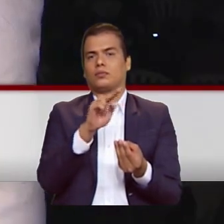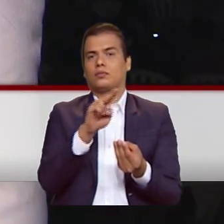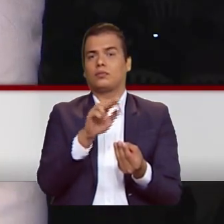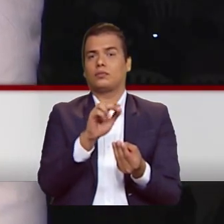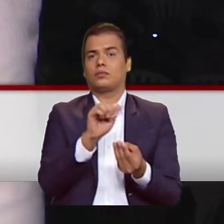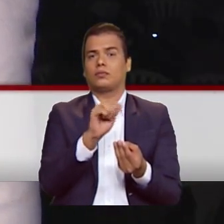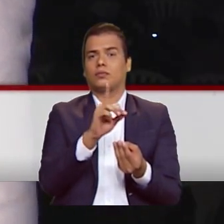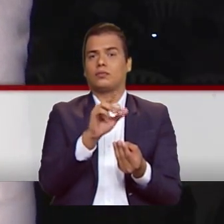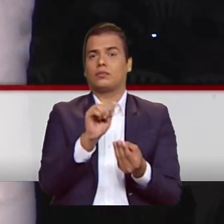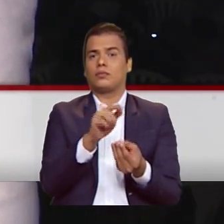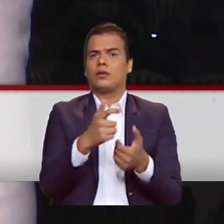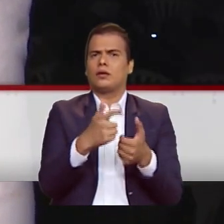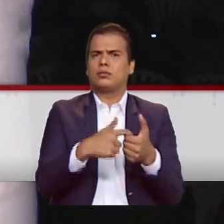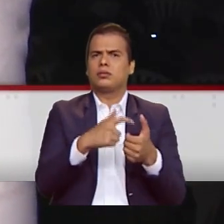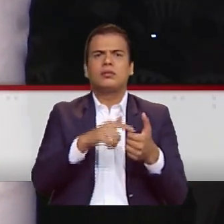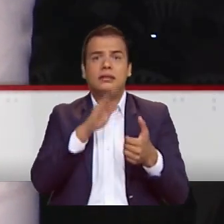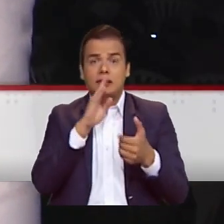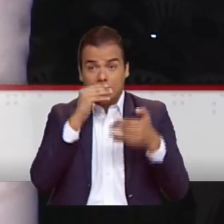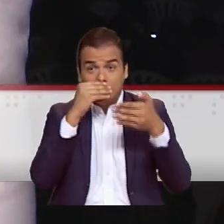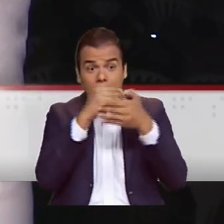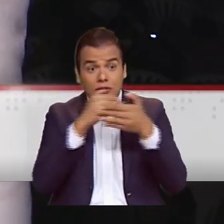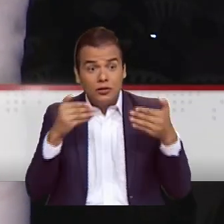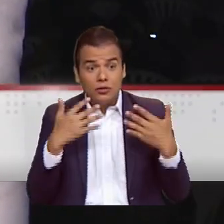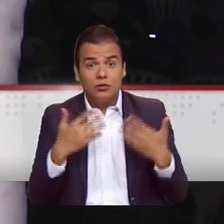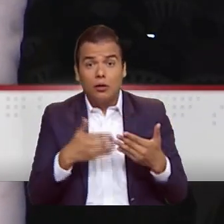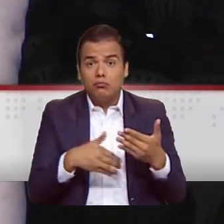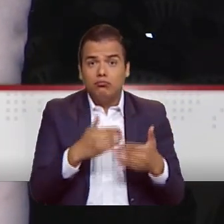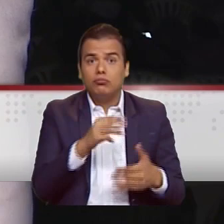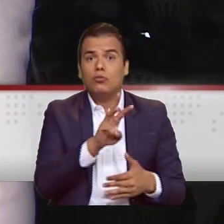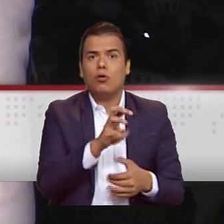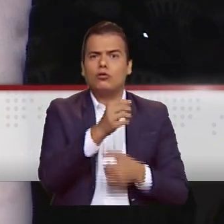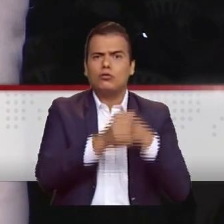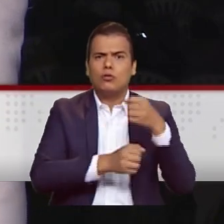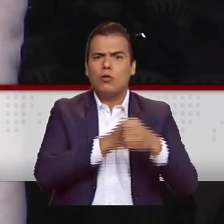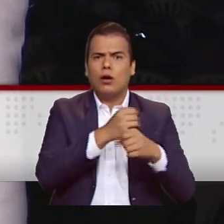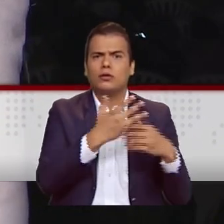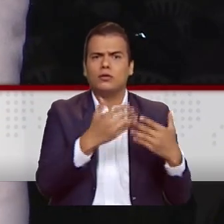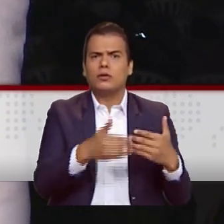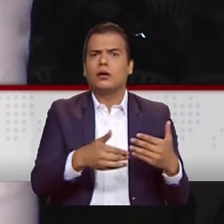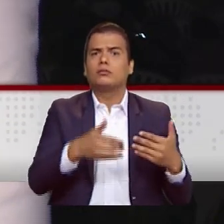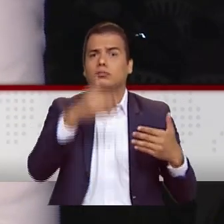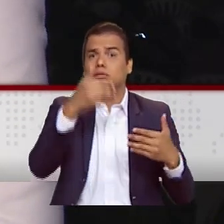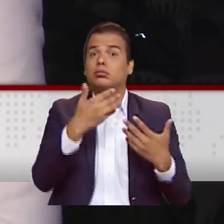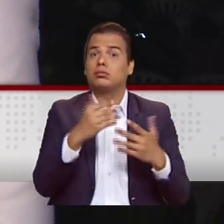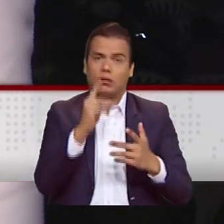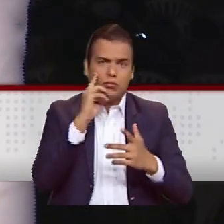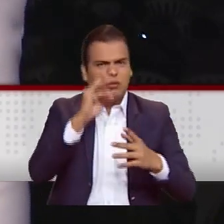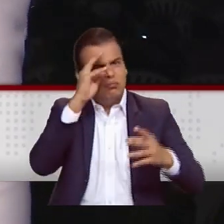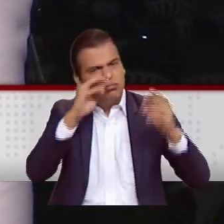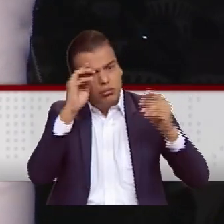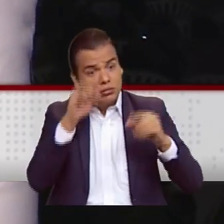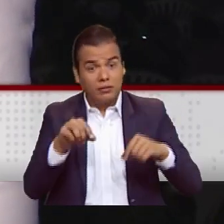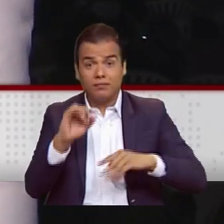en este tema de tríos es una experiencia muy bonita el genial es verdaderamente